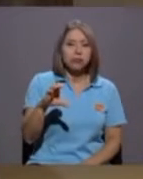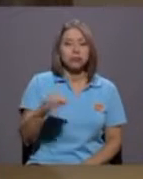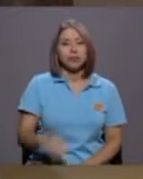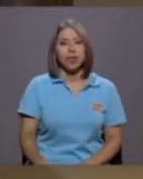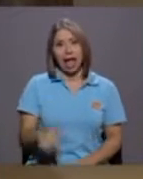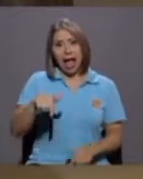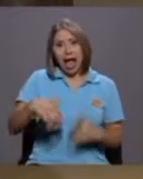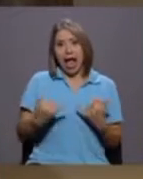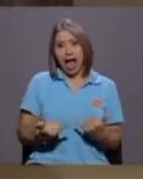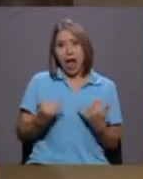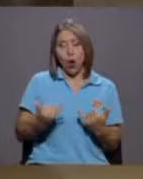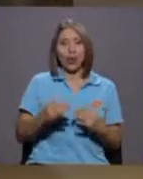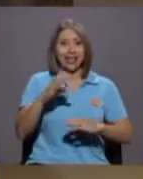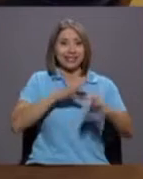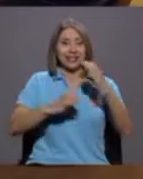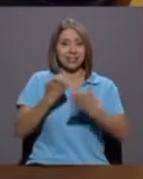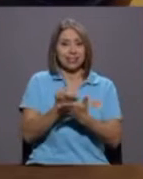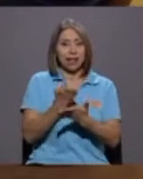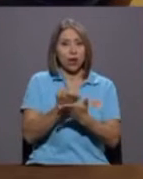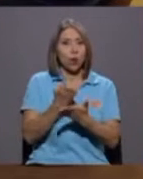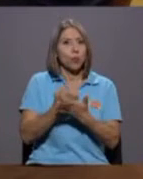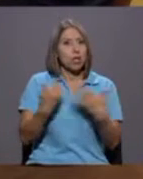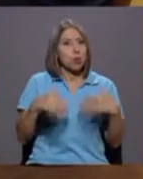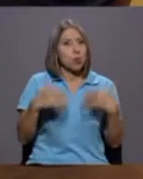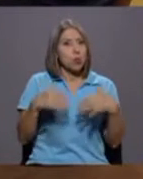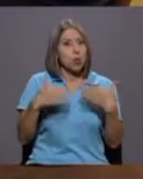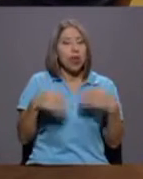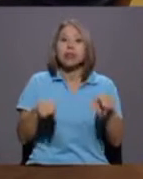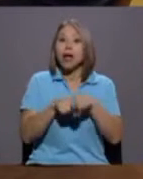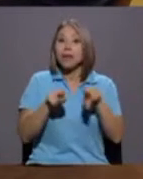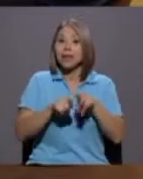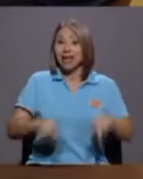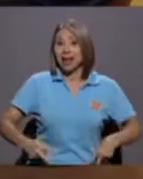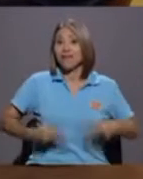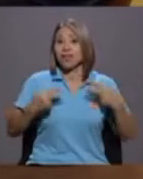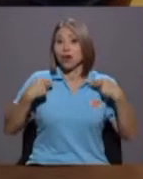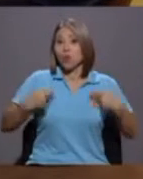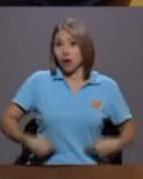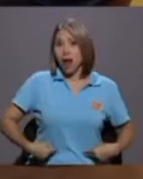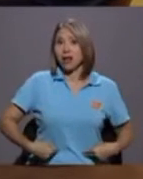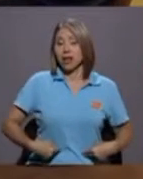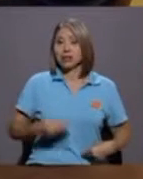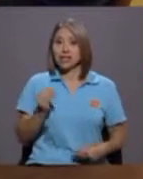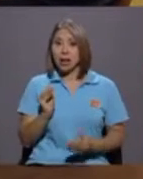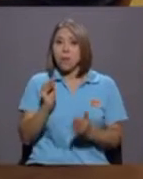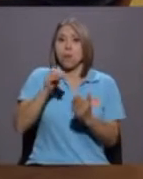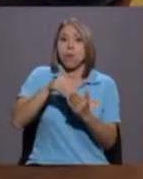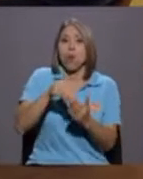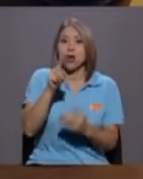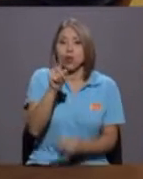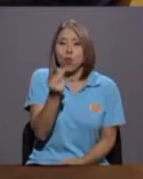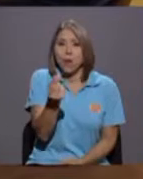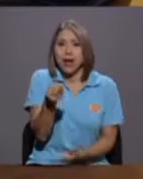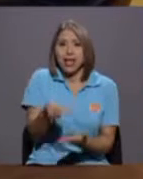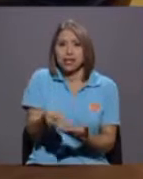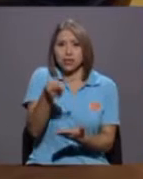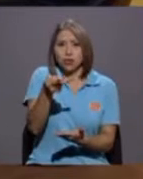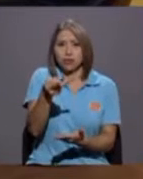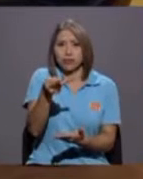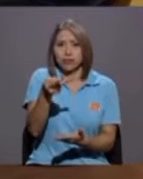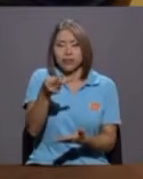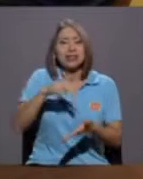las ciencias de la economía que hasta la vida humana se le puede poner un precio, y eso significa que de